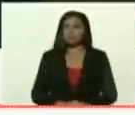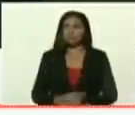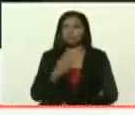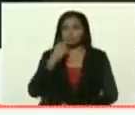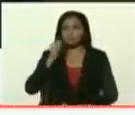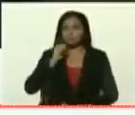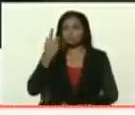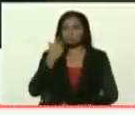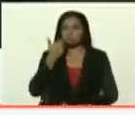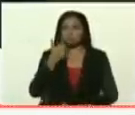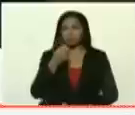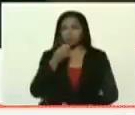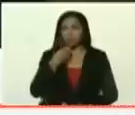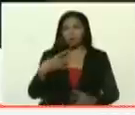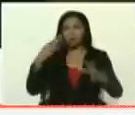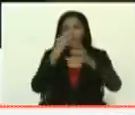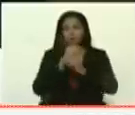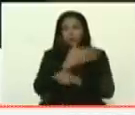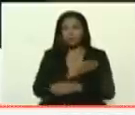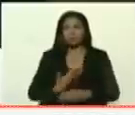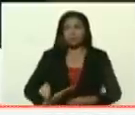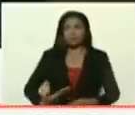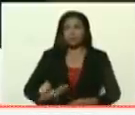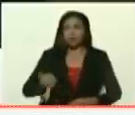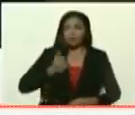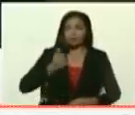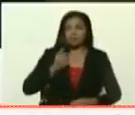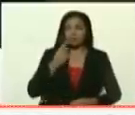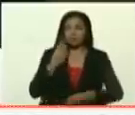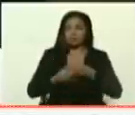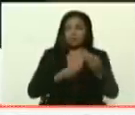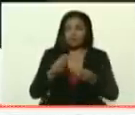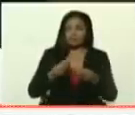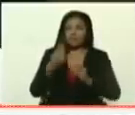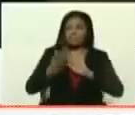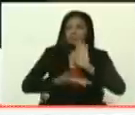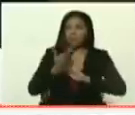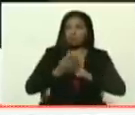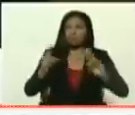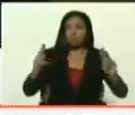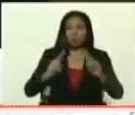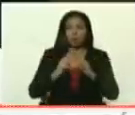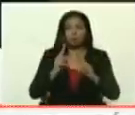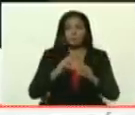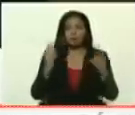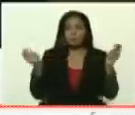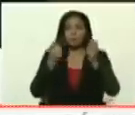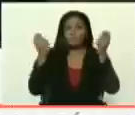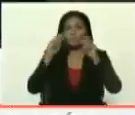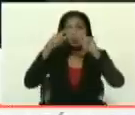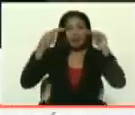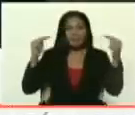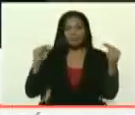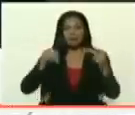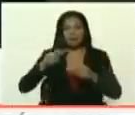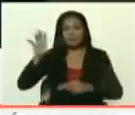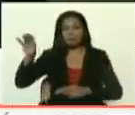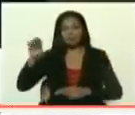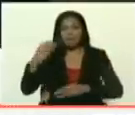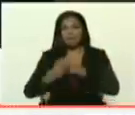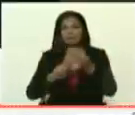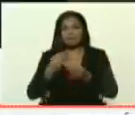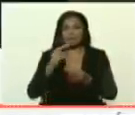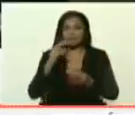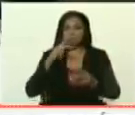bien. Muy buenas noches, presidente. A propósito de realizarse este importante encuentro para fomentar la paz en el país y al realizarse